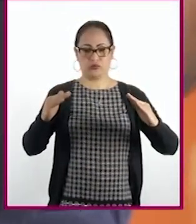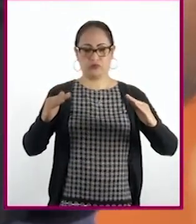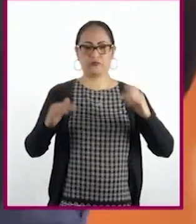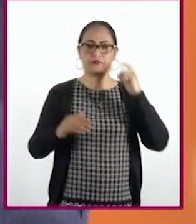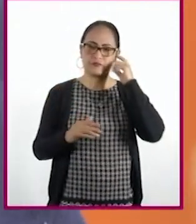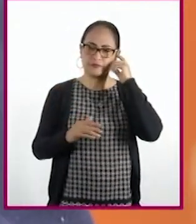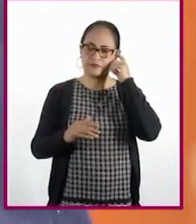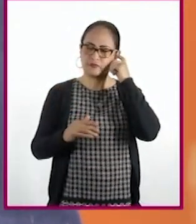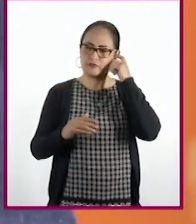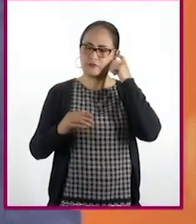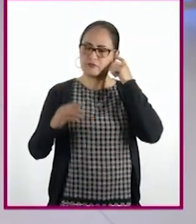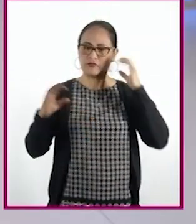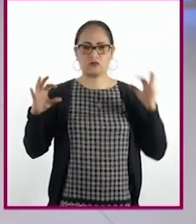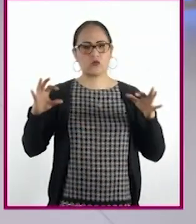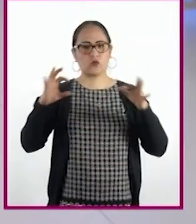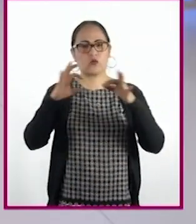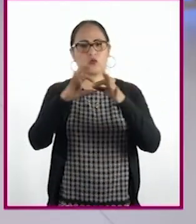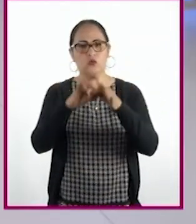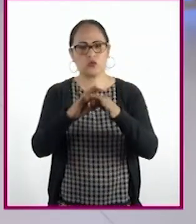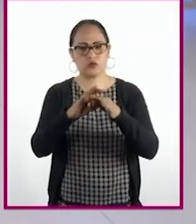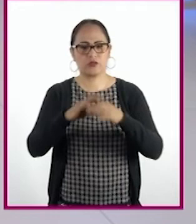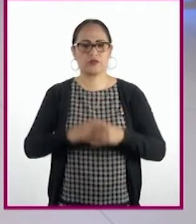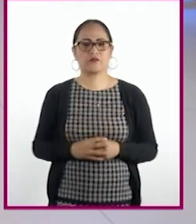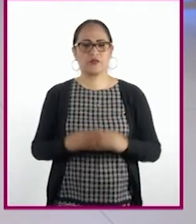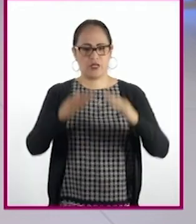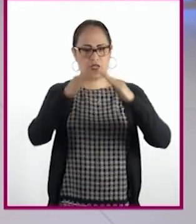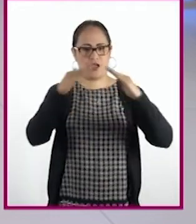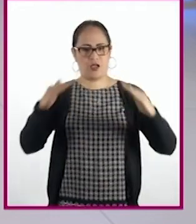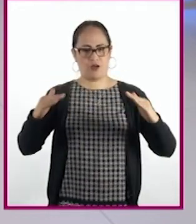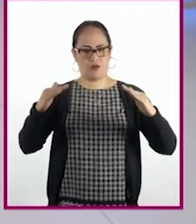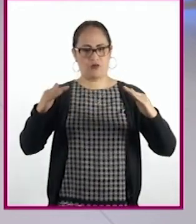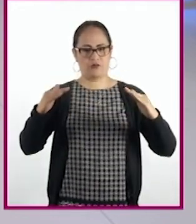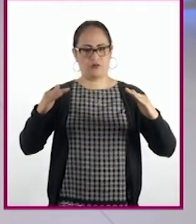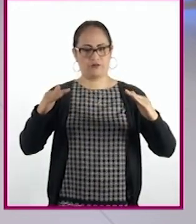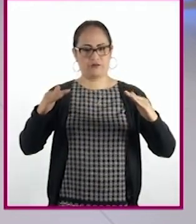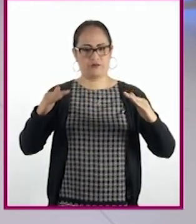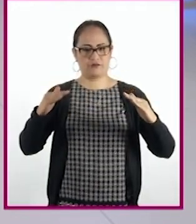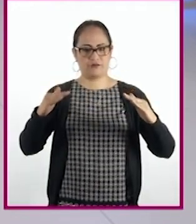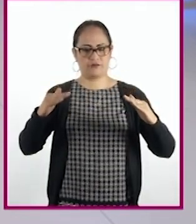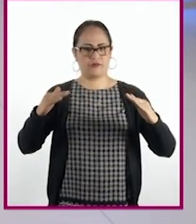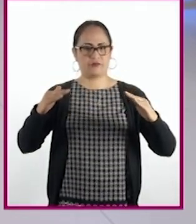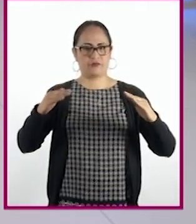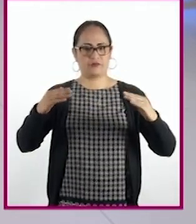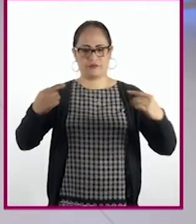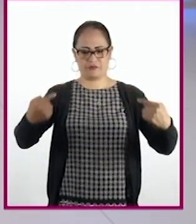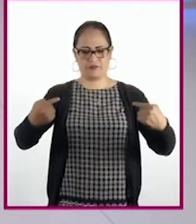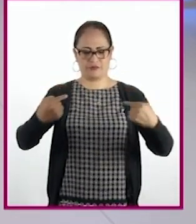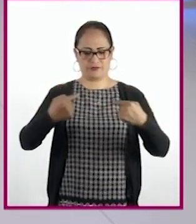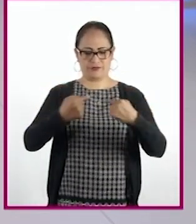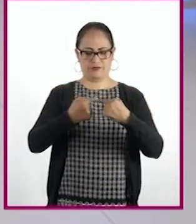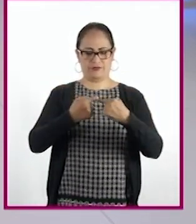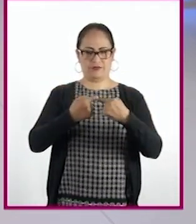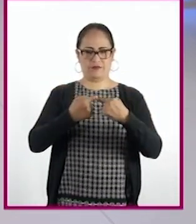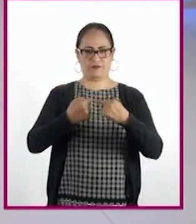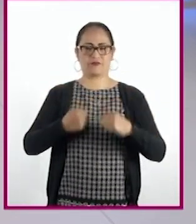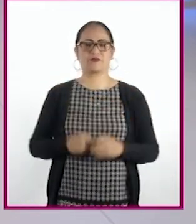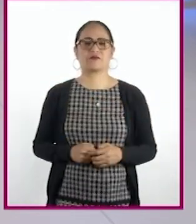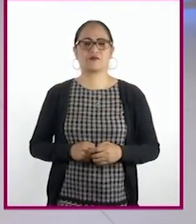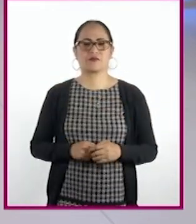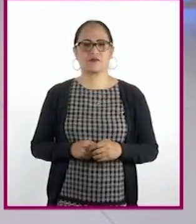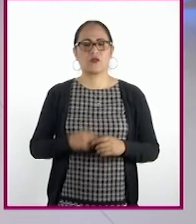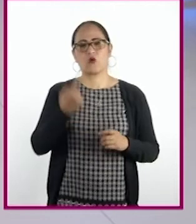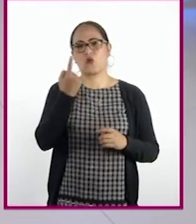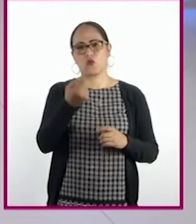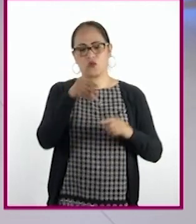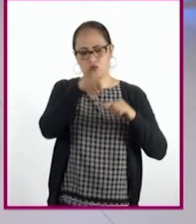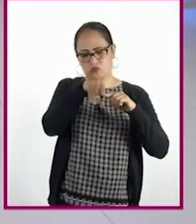de las canaletas. Digamos que tenemos las dos aguas. Unes cada una de las canaletas y por un lado haces la bajada del